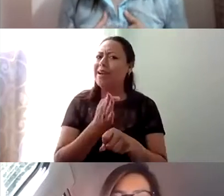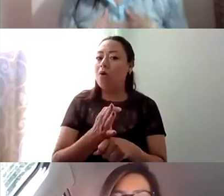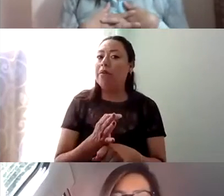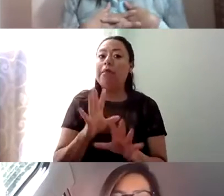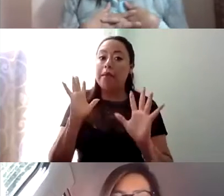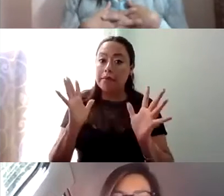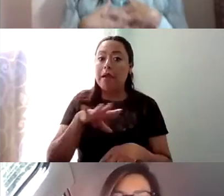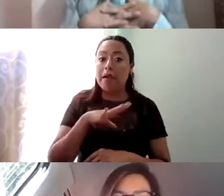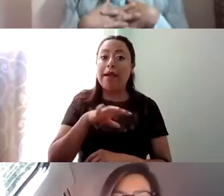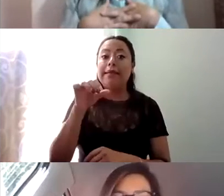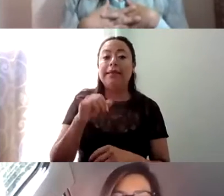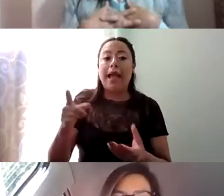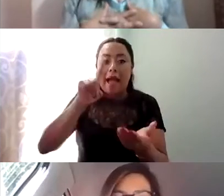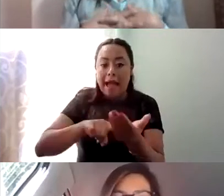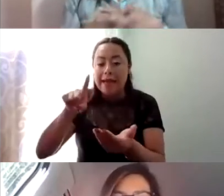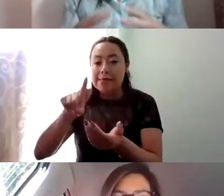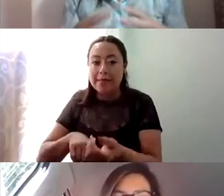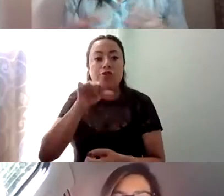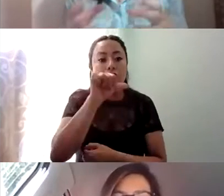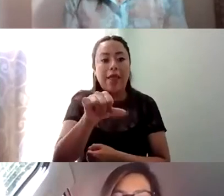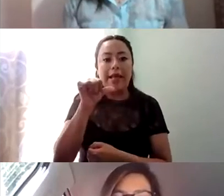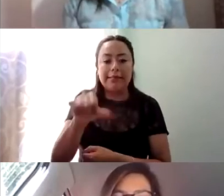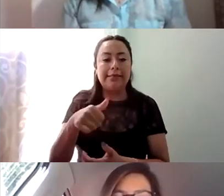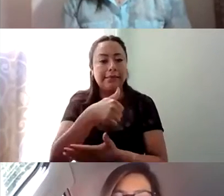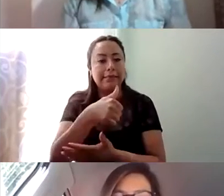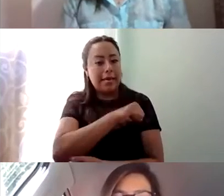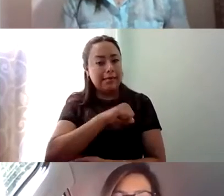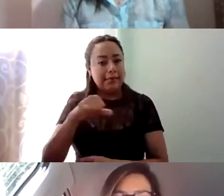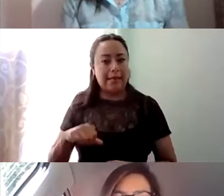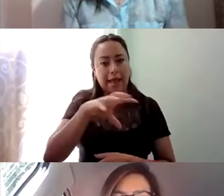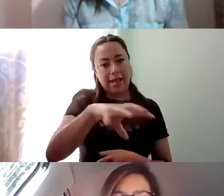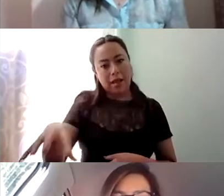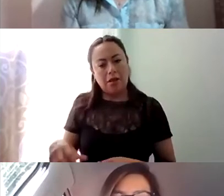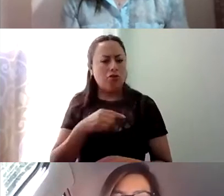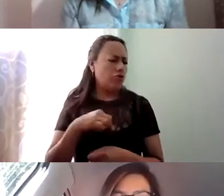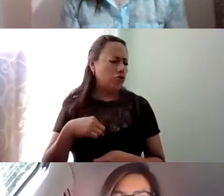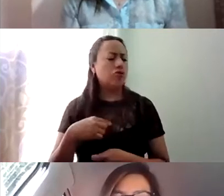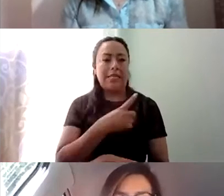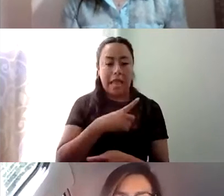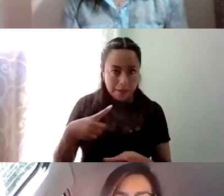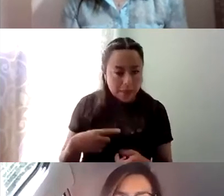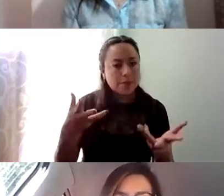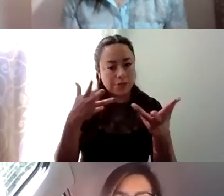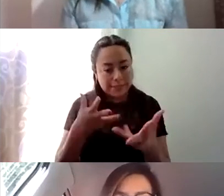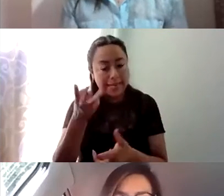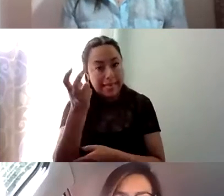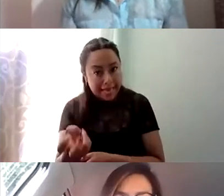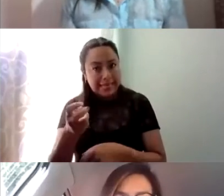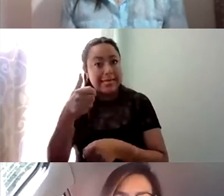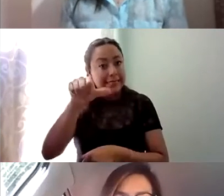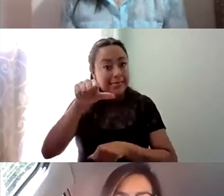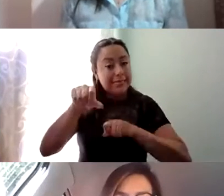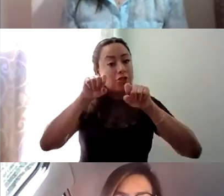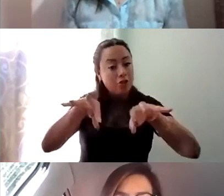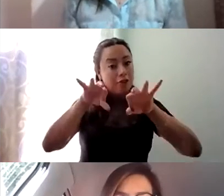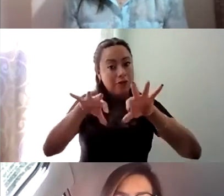¿no? Entonces, hay que hacer que estas 16 oficinas de la Comisión de Derechos Humanos que están en las alcaldías puedan llegar